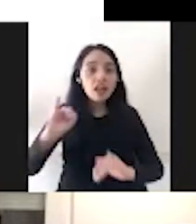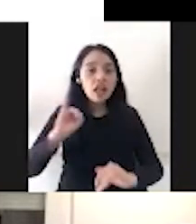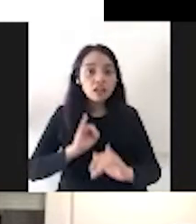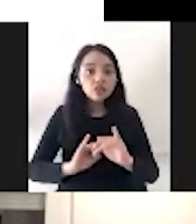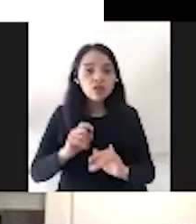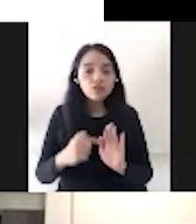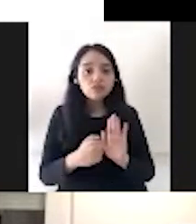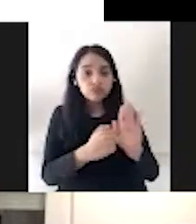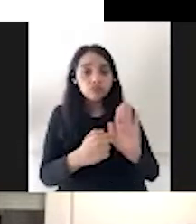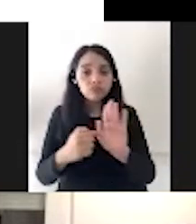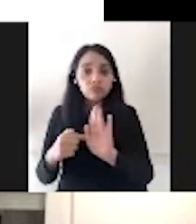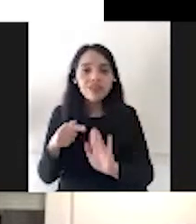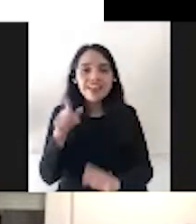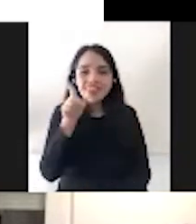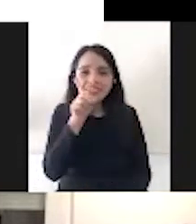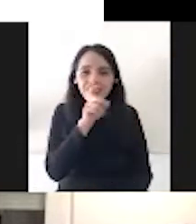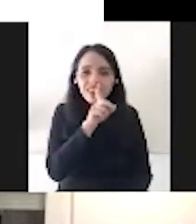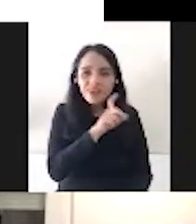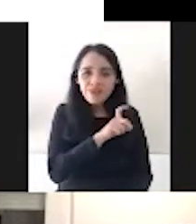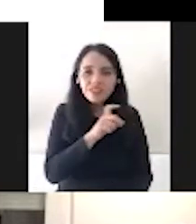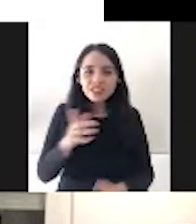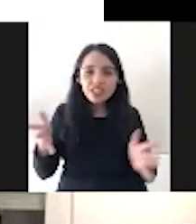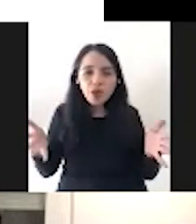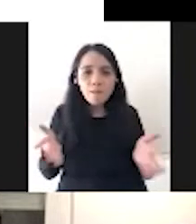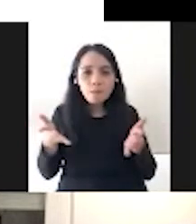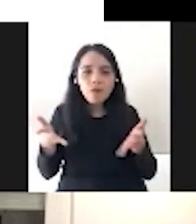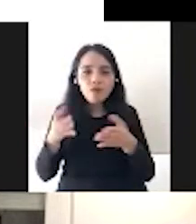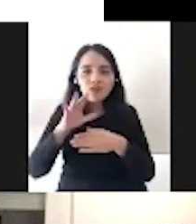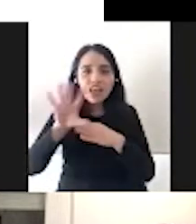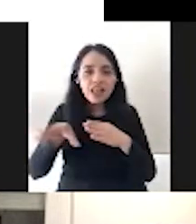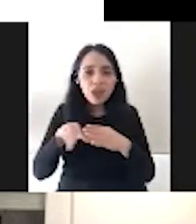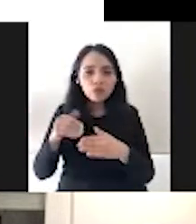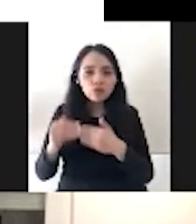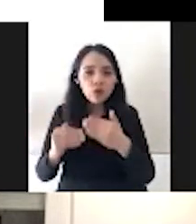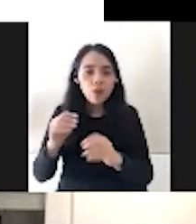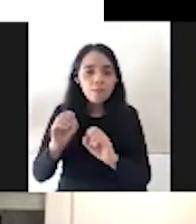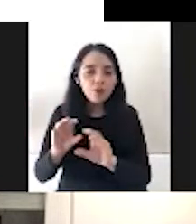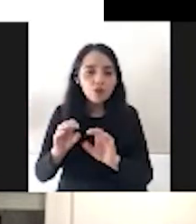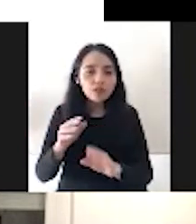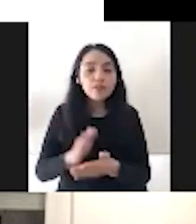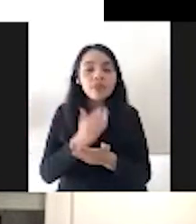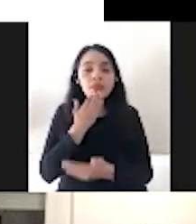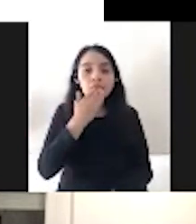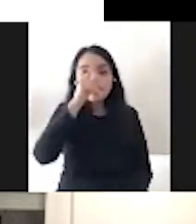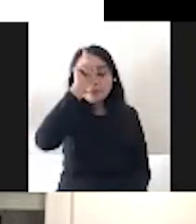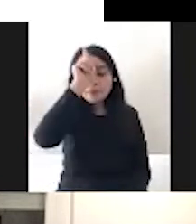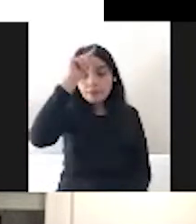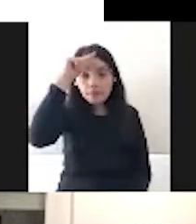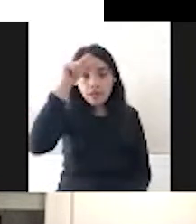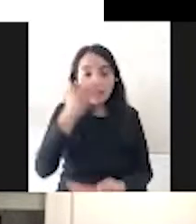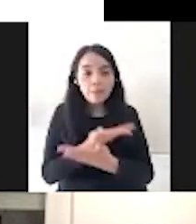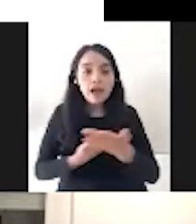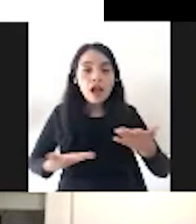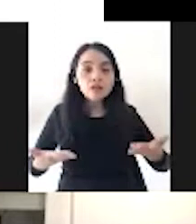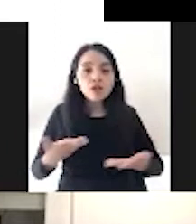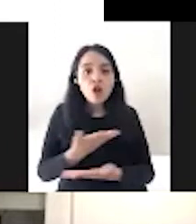de que dificulta poder generar procesos educativos más inclusivos, el paradigma colaborativo, que otro de los temas también a tocar